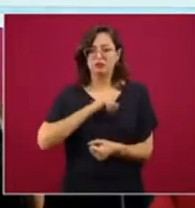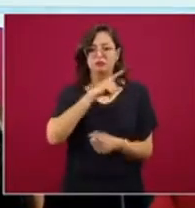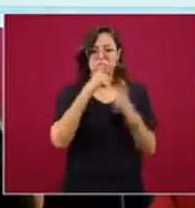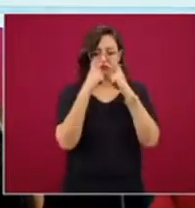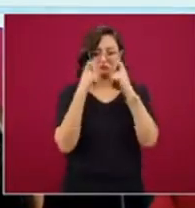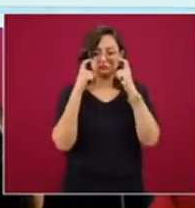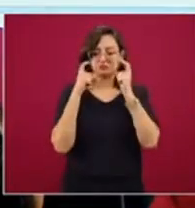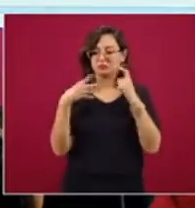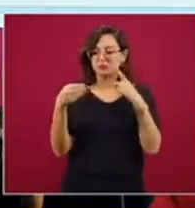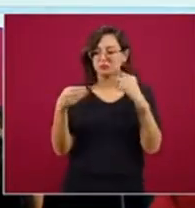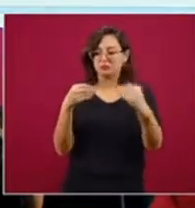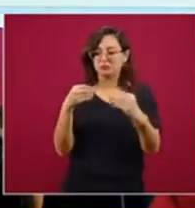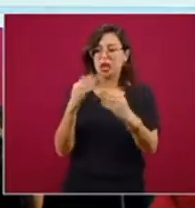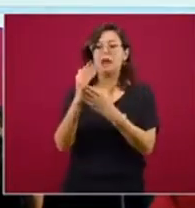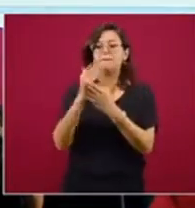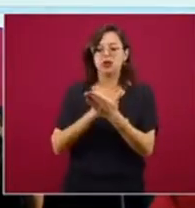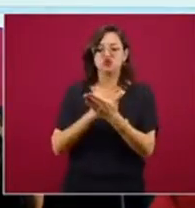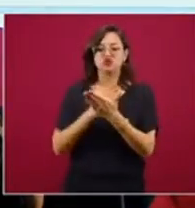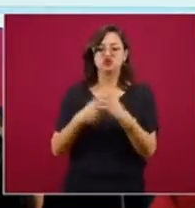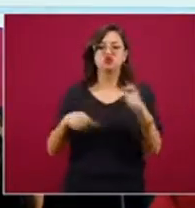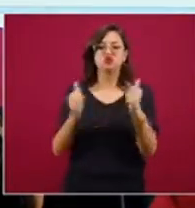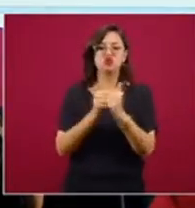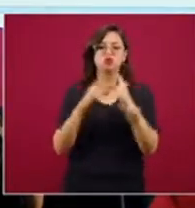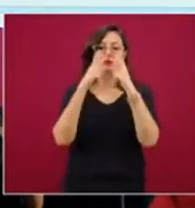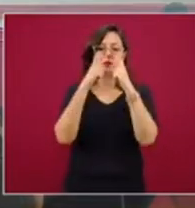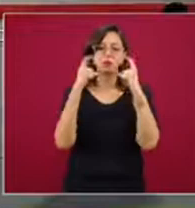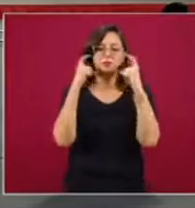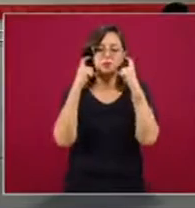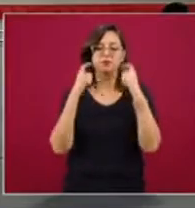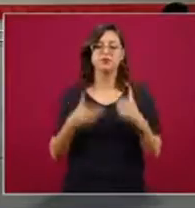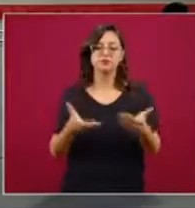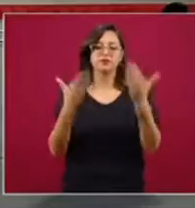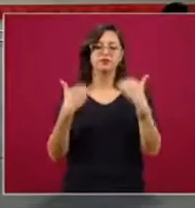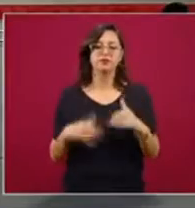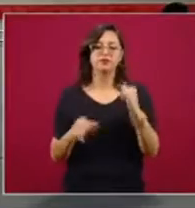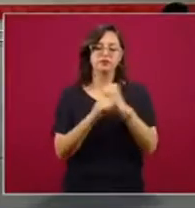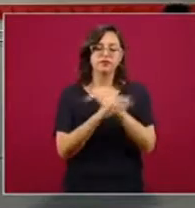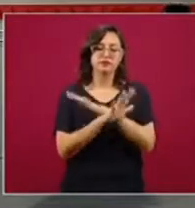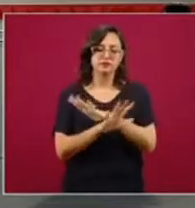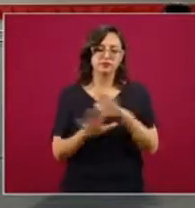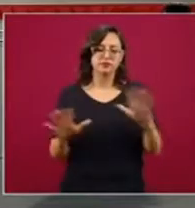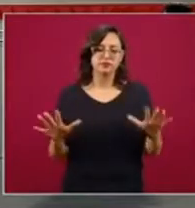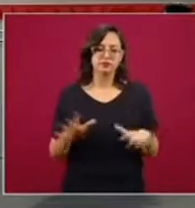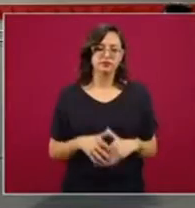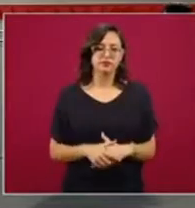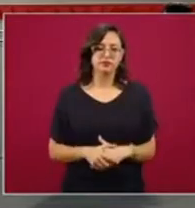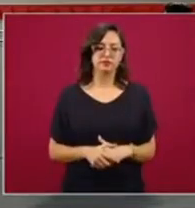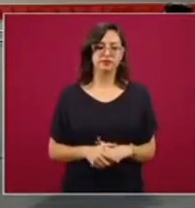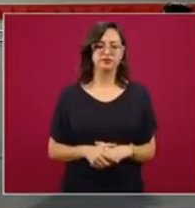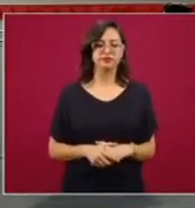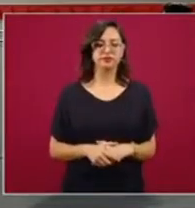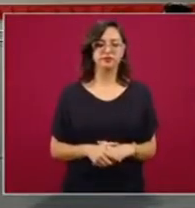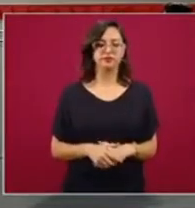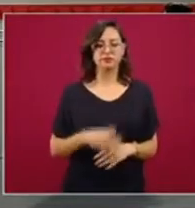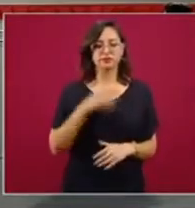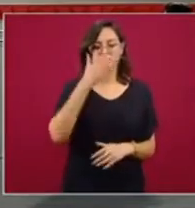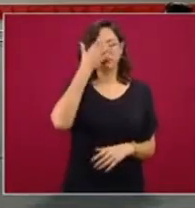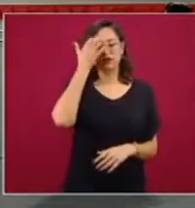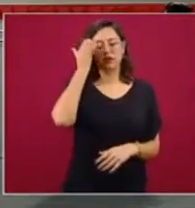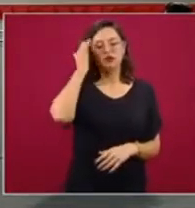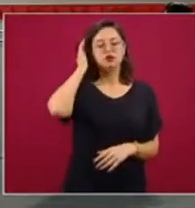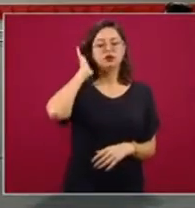podría transmitir el virus SARS-CoV-2. Vamos a iniciar con el informe técnico. Quería recordarles esta